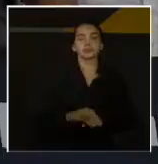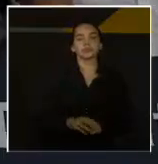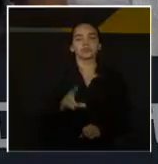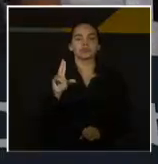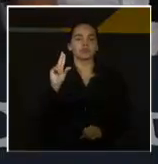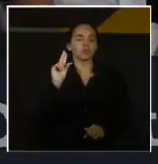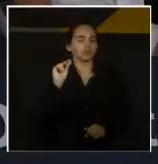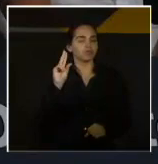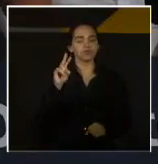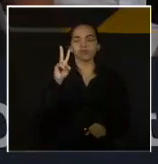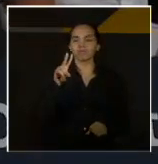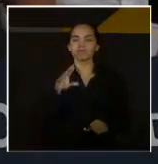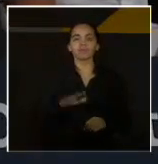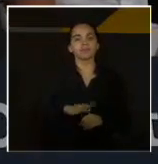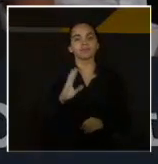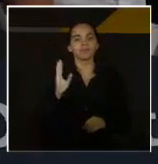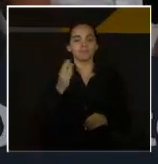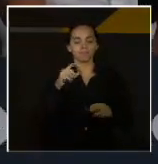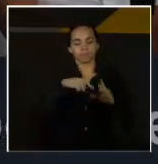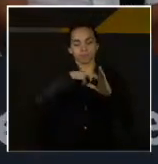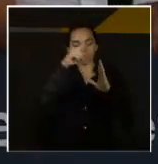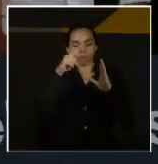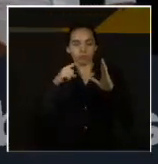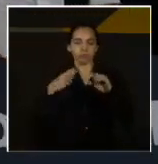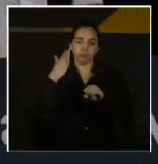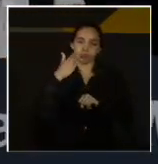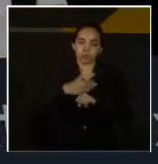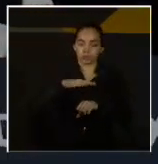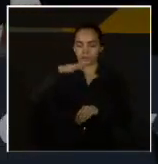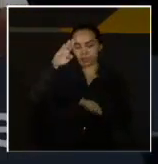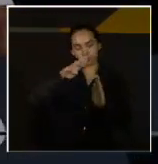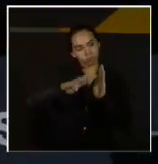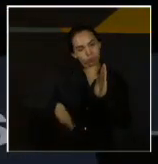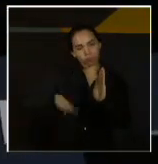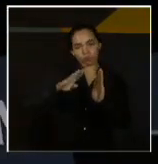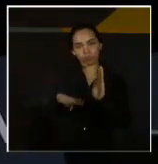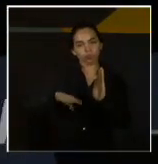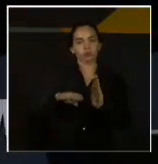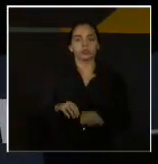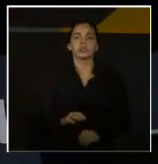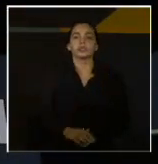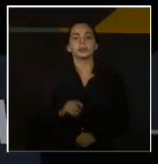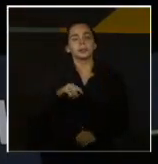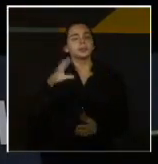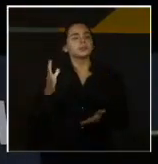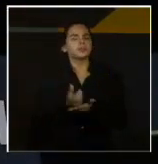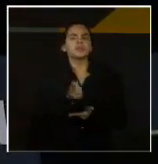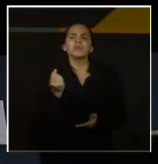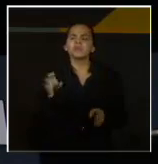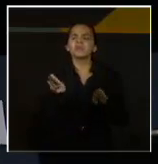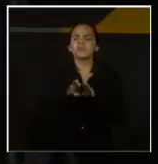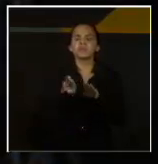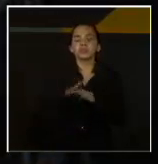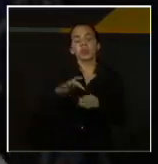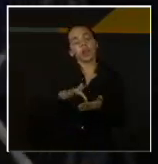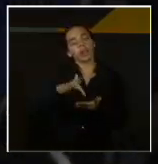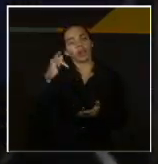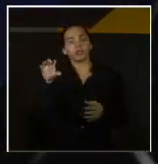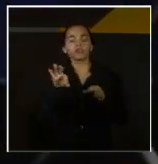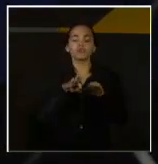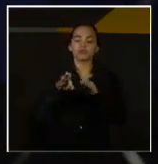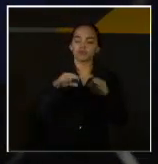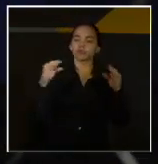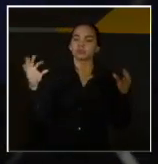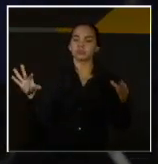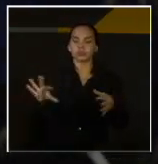menor. Nuestras tasas de criminalidad son las más bajas. Eso se ha logrado gracias a un trabajo en